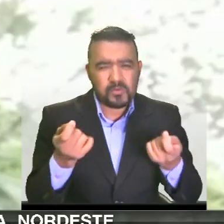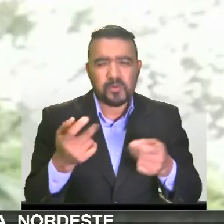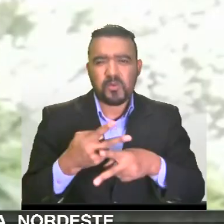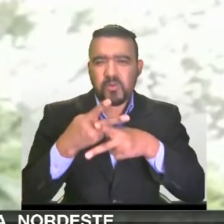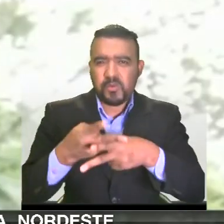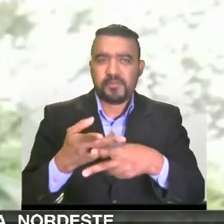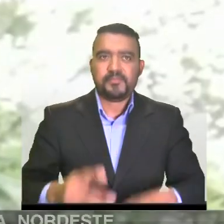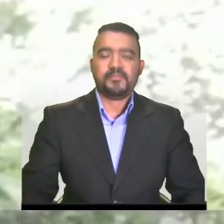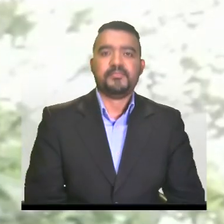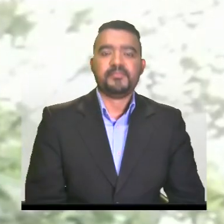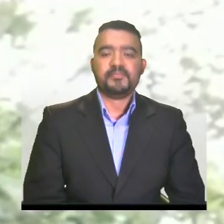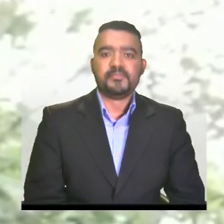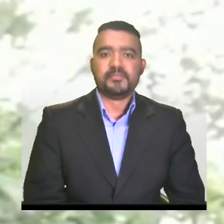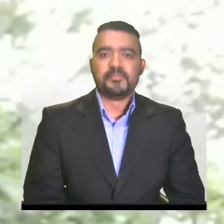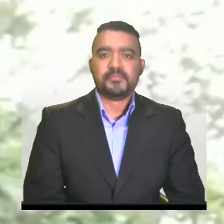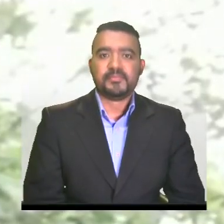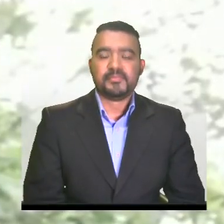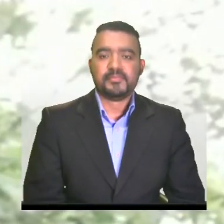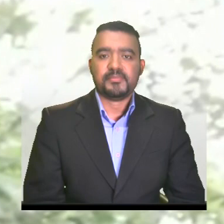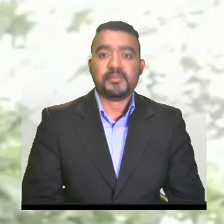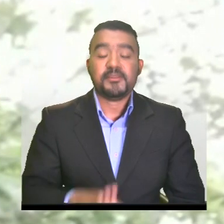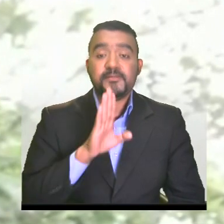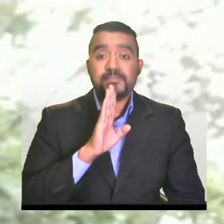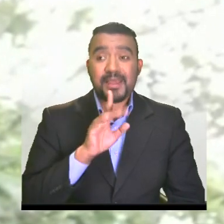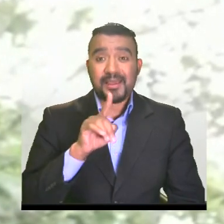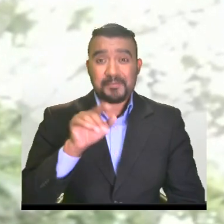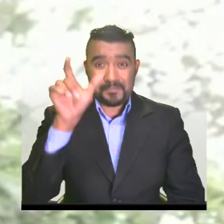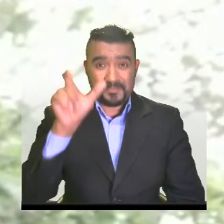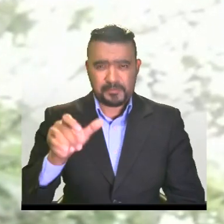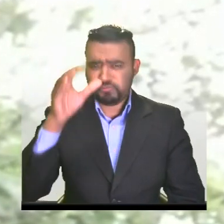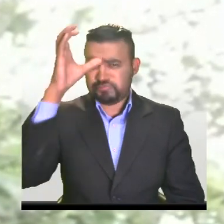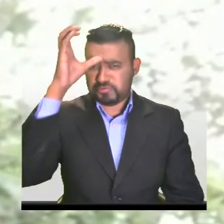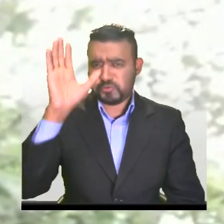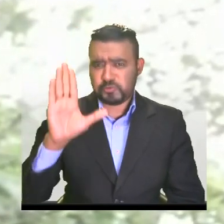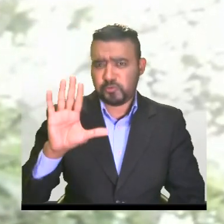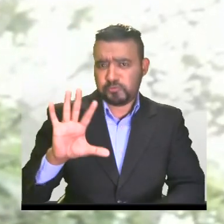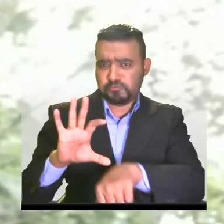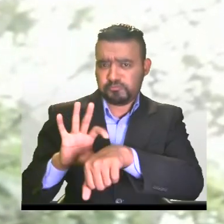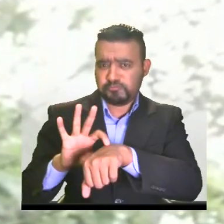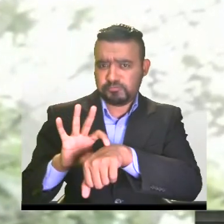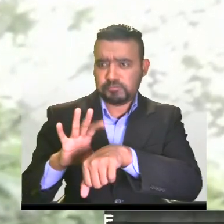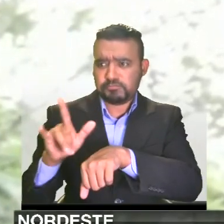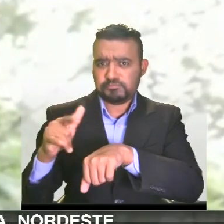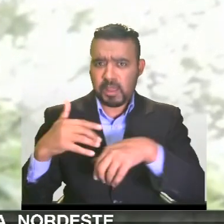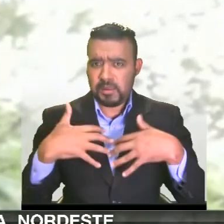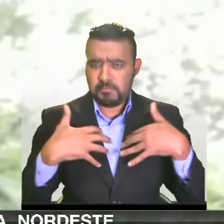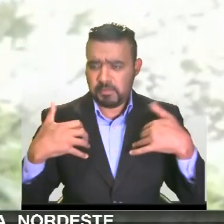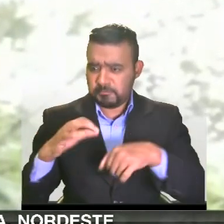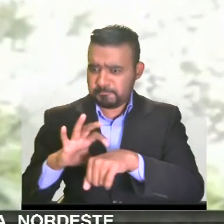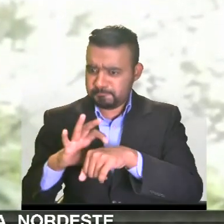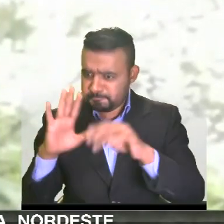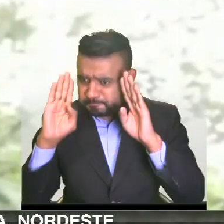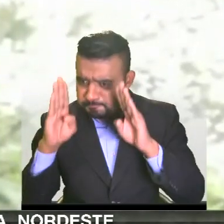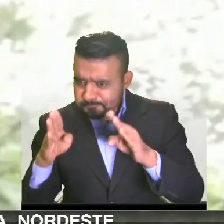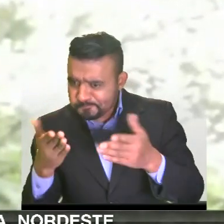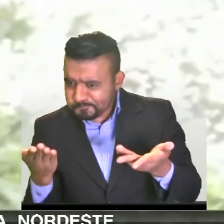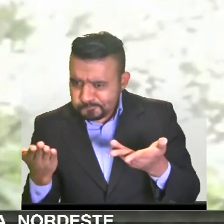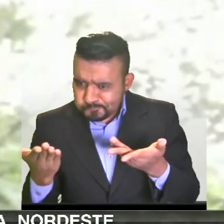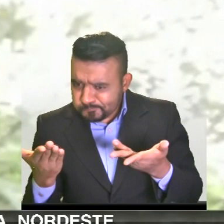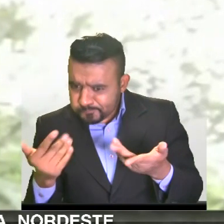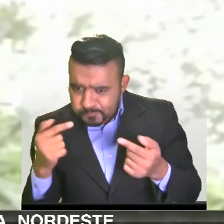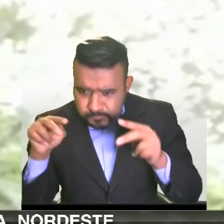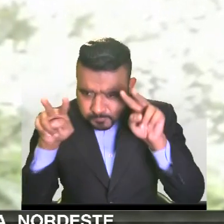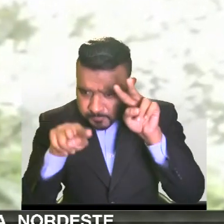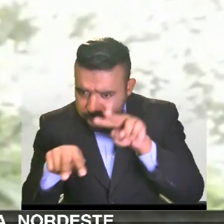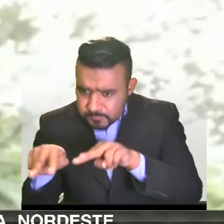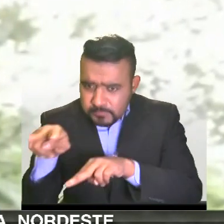Después de una valoración por el equipo de médicos veterinarios expertos en todo el tema de fauna silvestre, vieron que el animal tenía comprometido